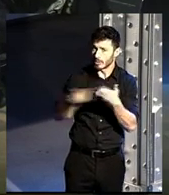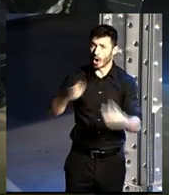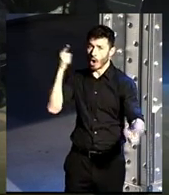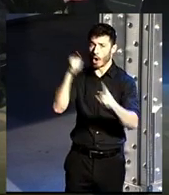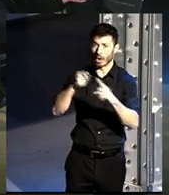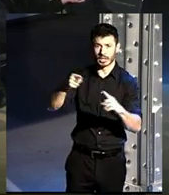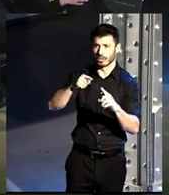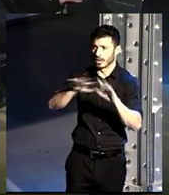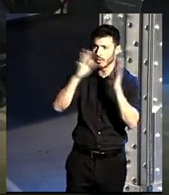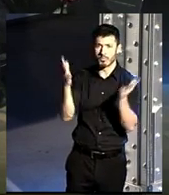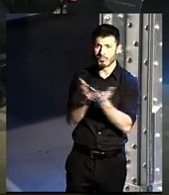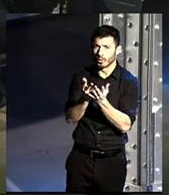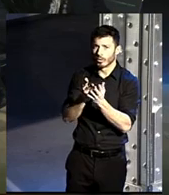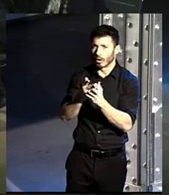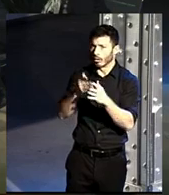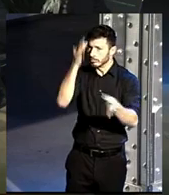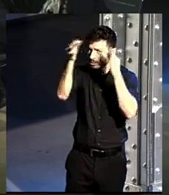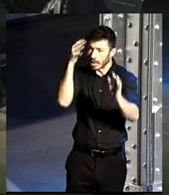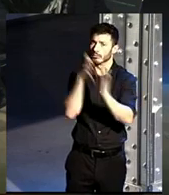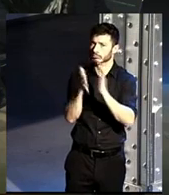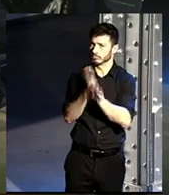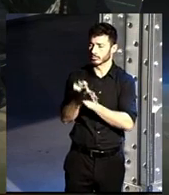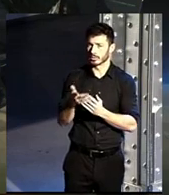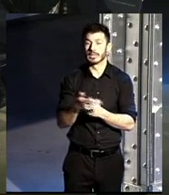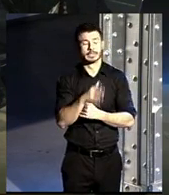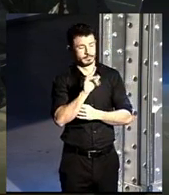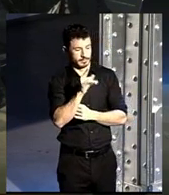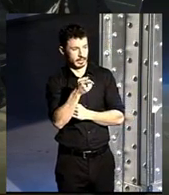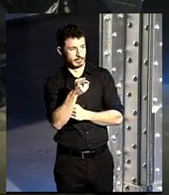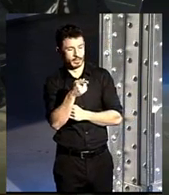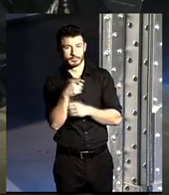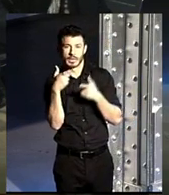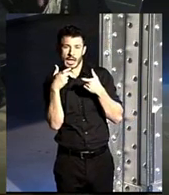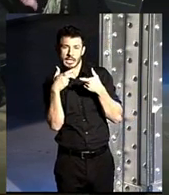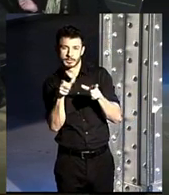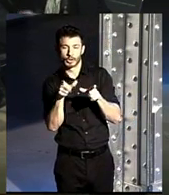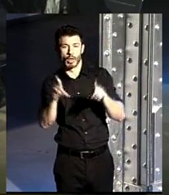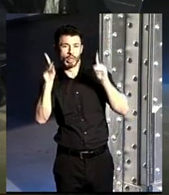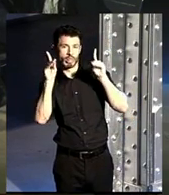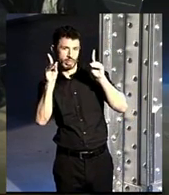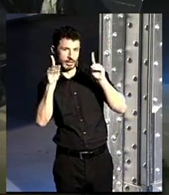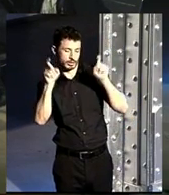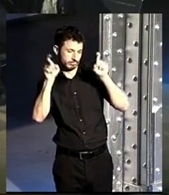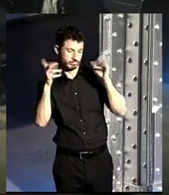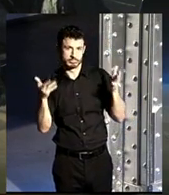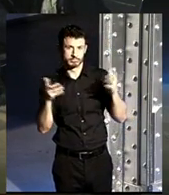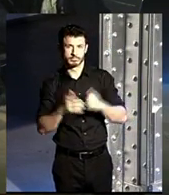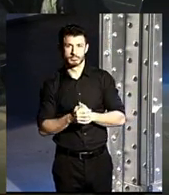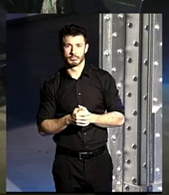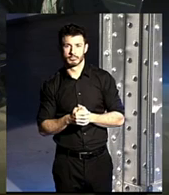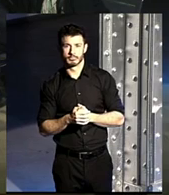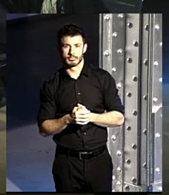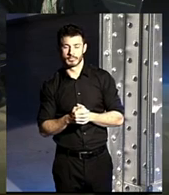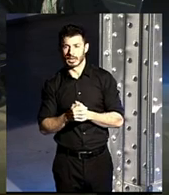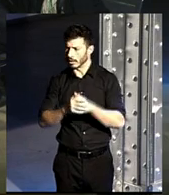describir el mundo. Totalmente de acuerdo. O sea, tenía un aspecto didáctico Sí. y se basaba en Educación la y aventura. recreación, el título de